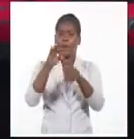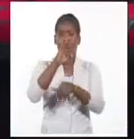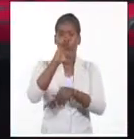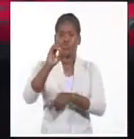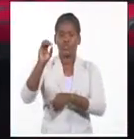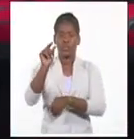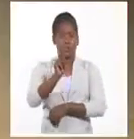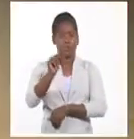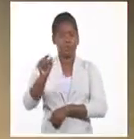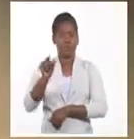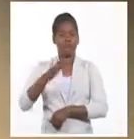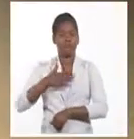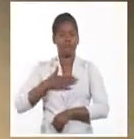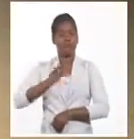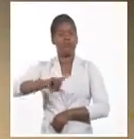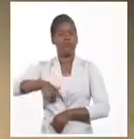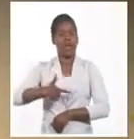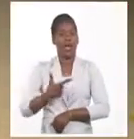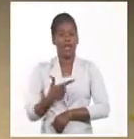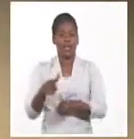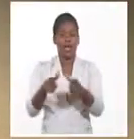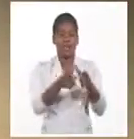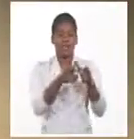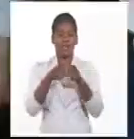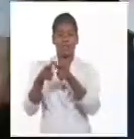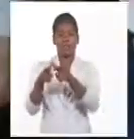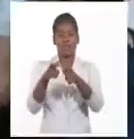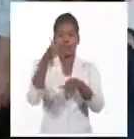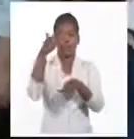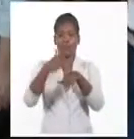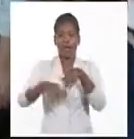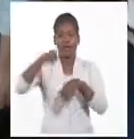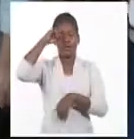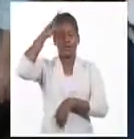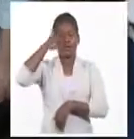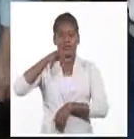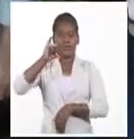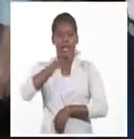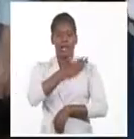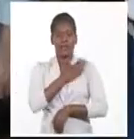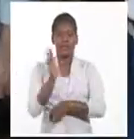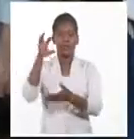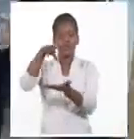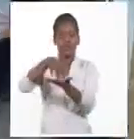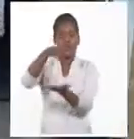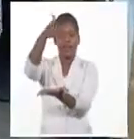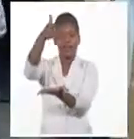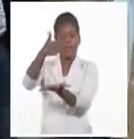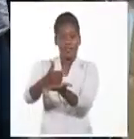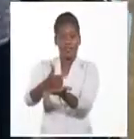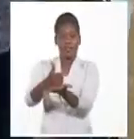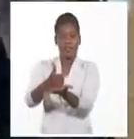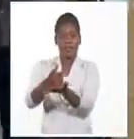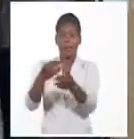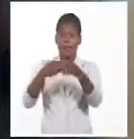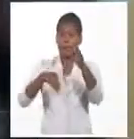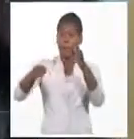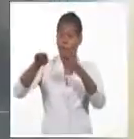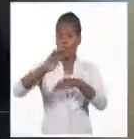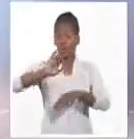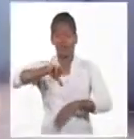La Asociación Hermanos Saiz ve con mejores luces la suerte de tener una sede. El ministro de Cultura, Alpidio Alonso Grau,